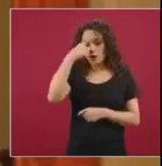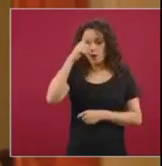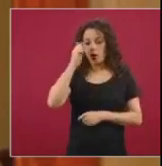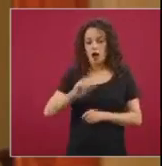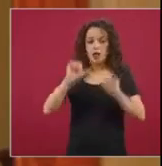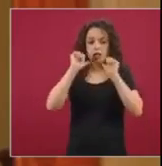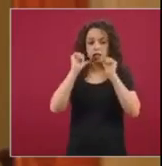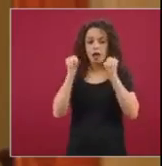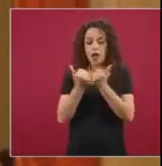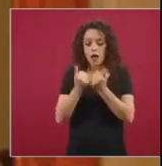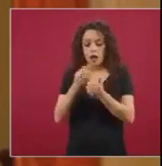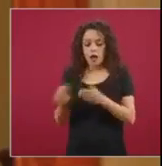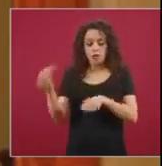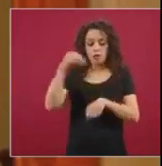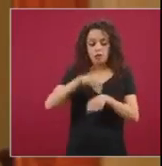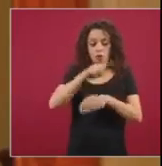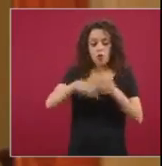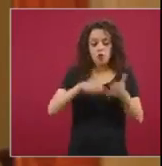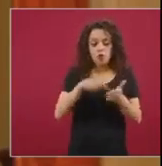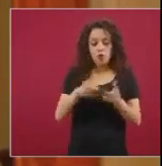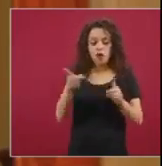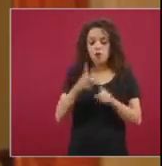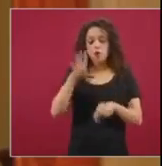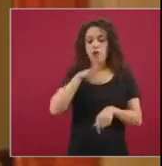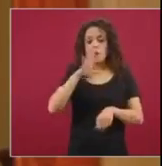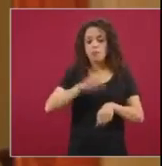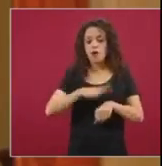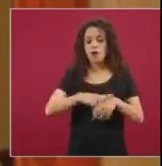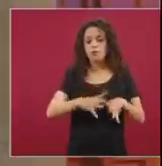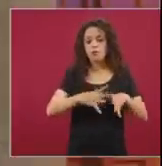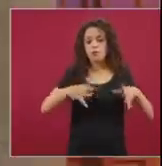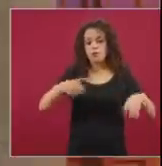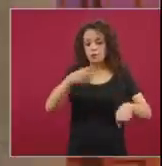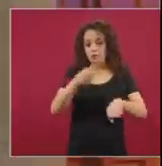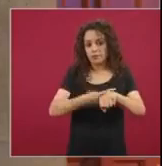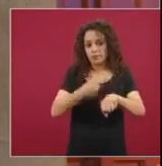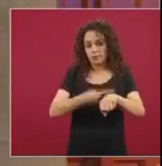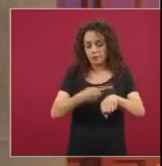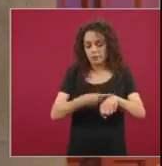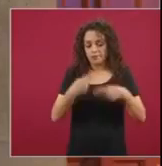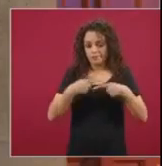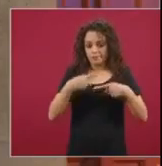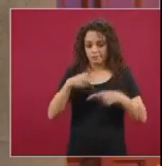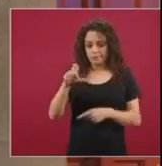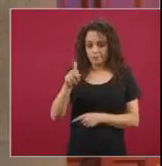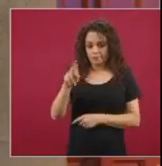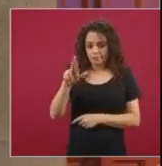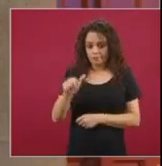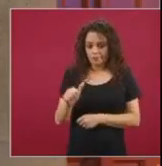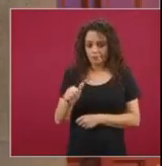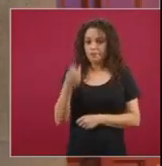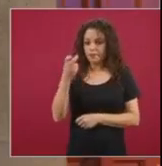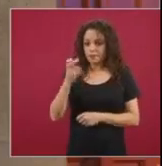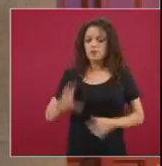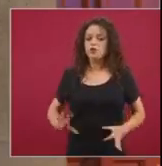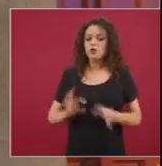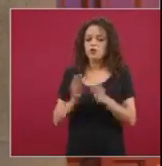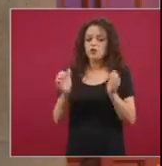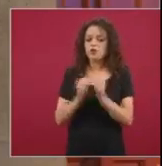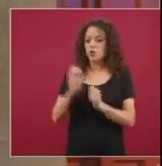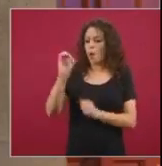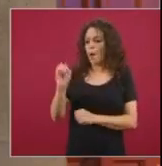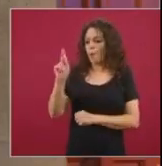alta transmisión de Mycobacterium leprae. Estamos haciendo un análisis retrospectivo, esto junto con OPS,